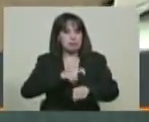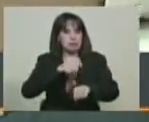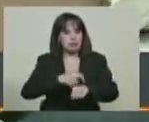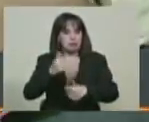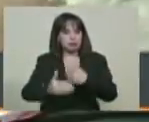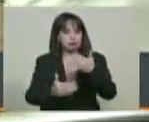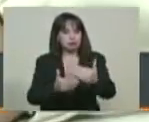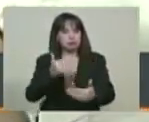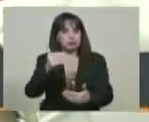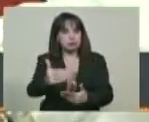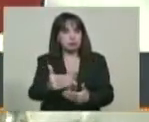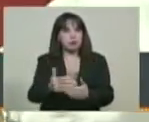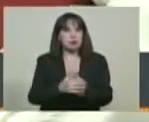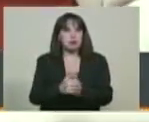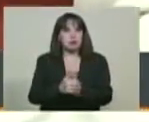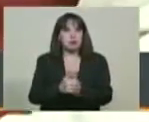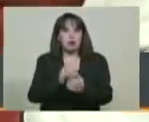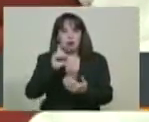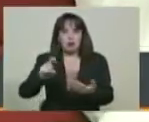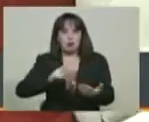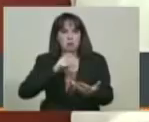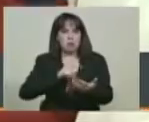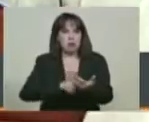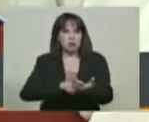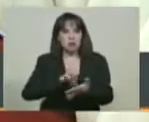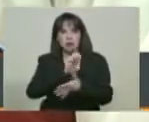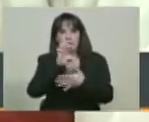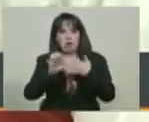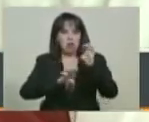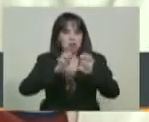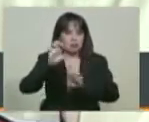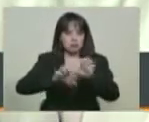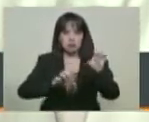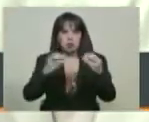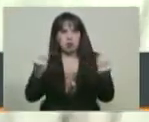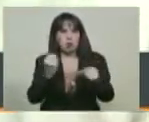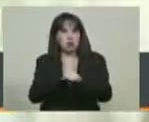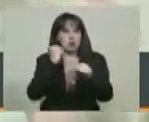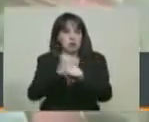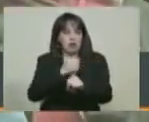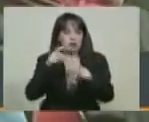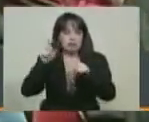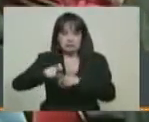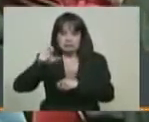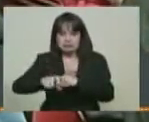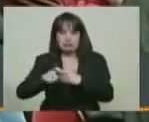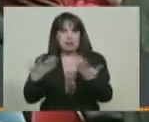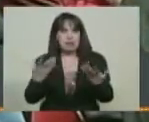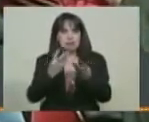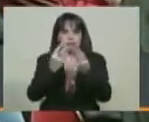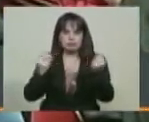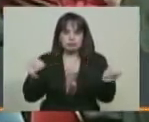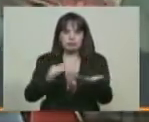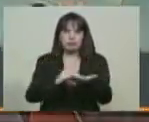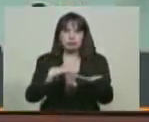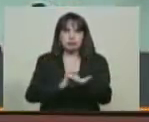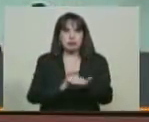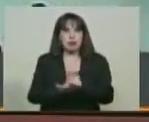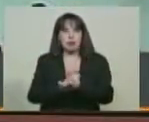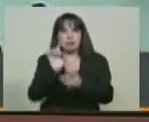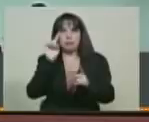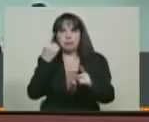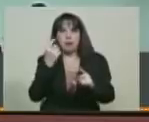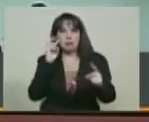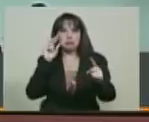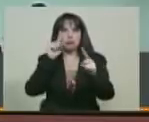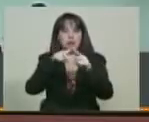plazo, desde el punto de vista táctico, desde el punto de vista estratégico. Trabajar eso, ese es, digamos, como la visión primaria de